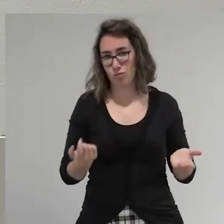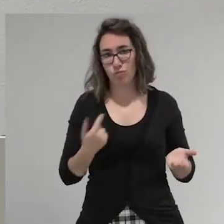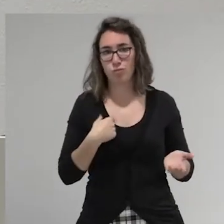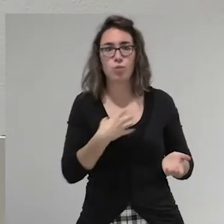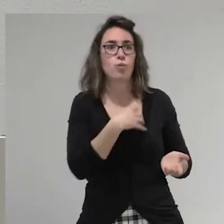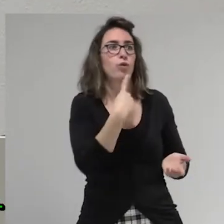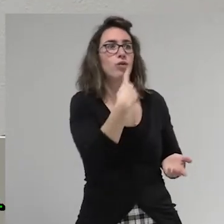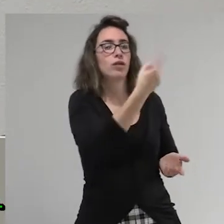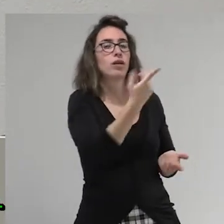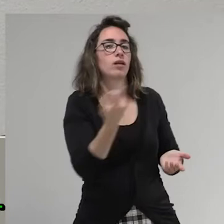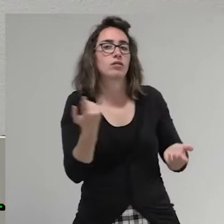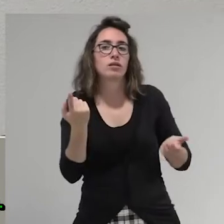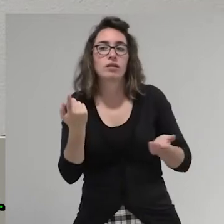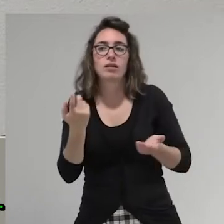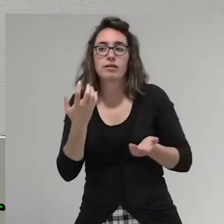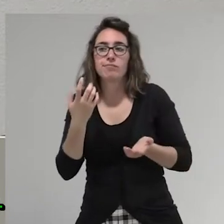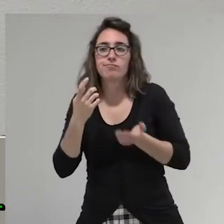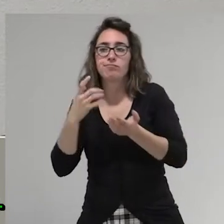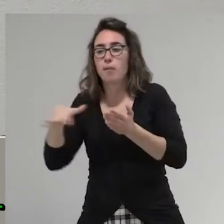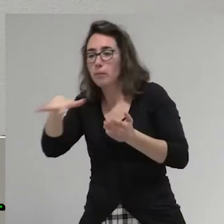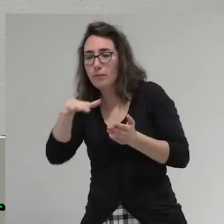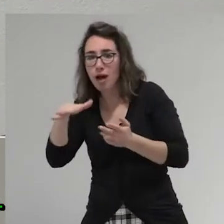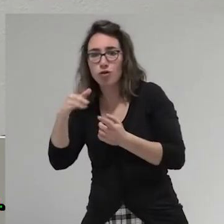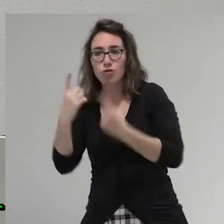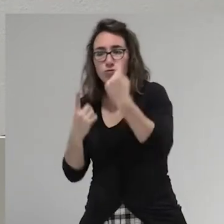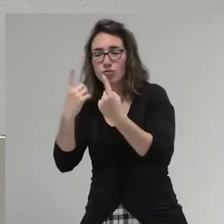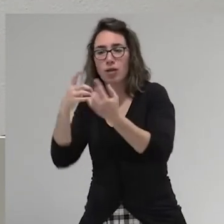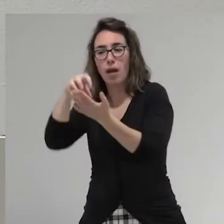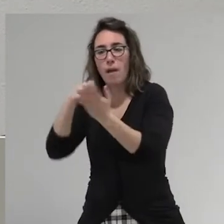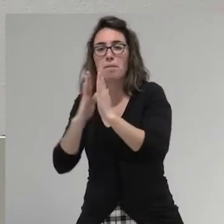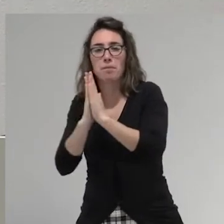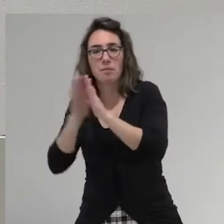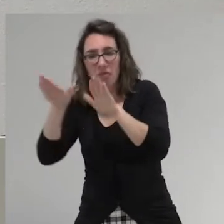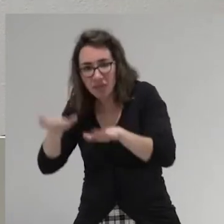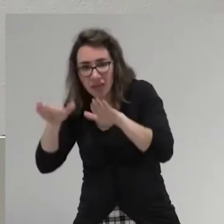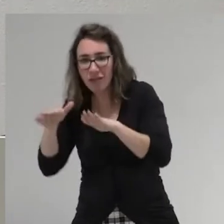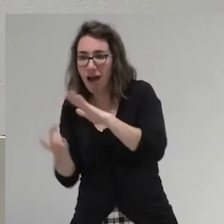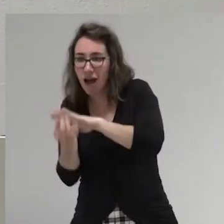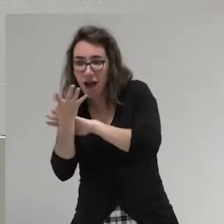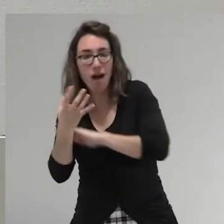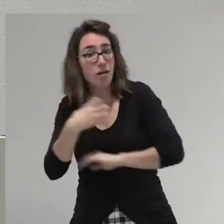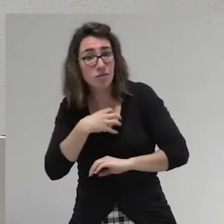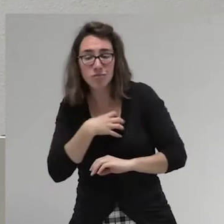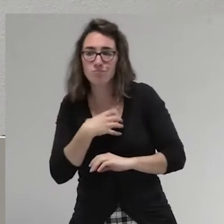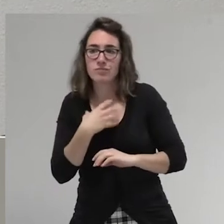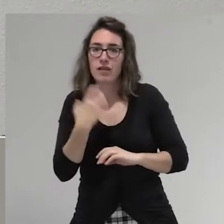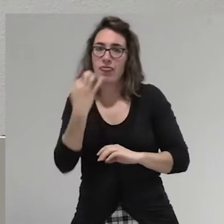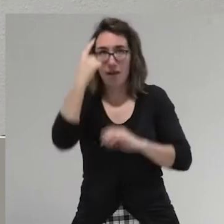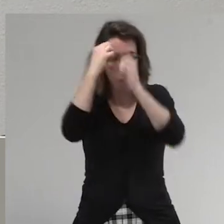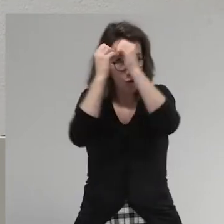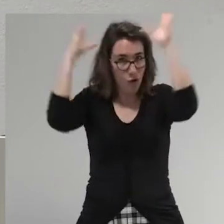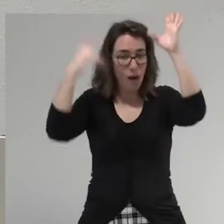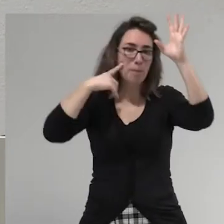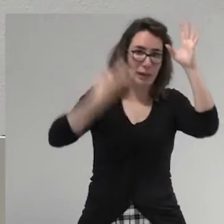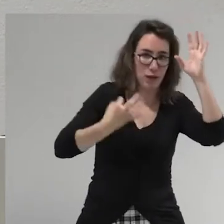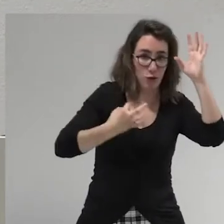determinados barrios sin construir la idea de por qué esa mezquita es peligrosa. Y a día de hoy, la idea de la mezquita es peligrosa está asociada